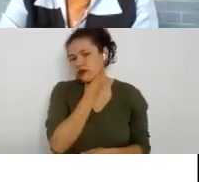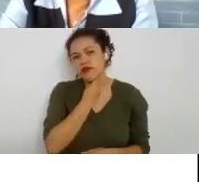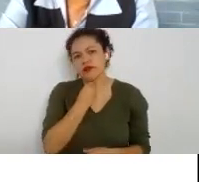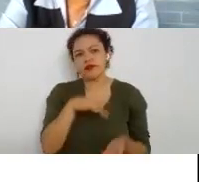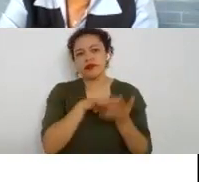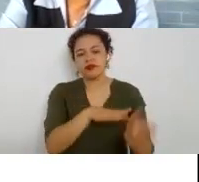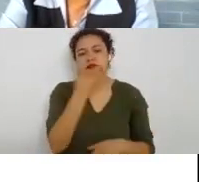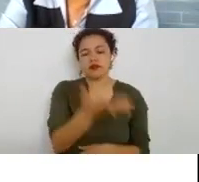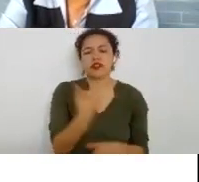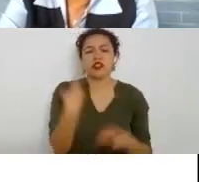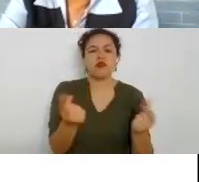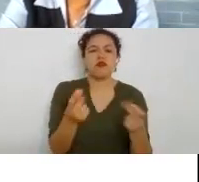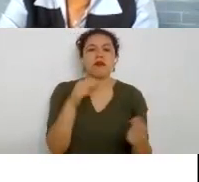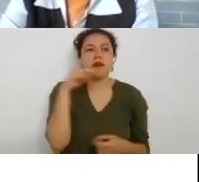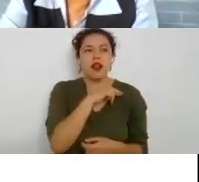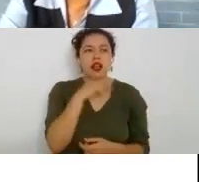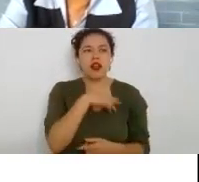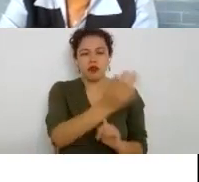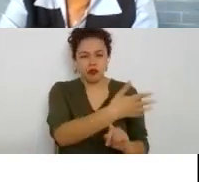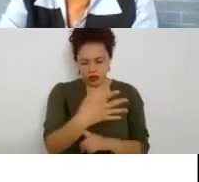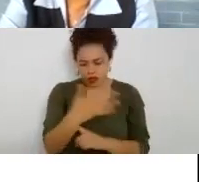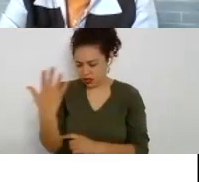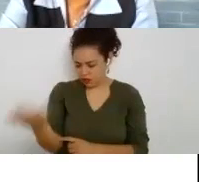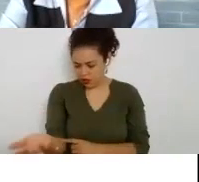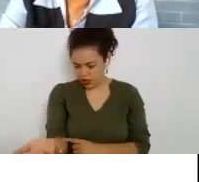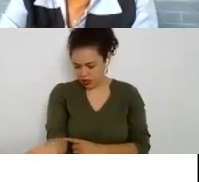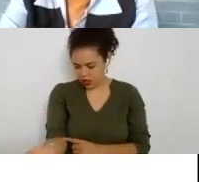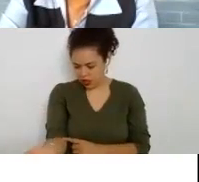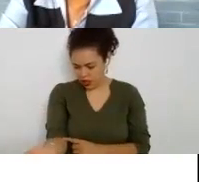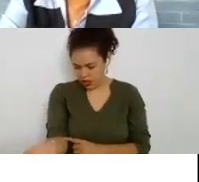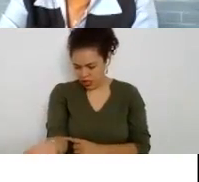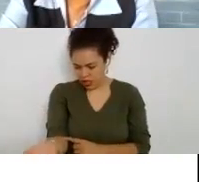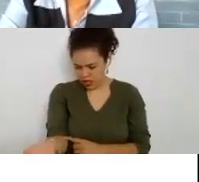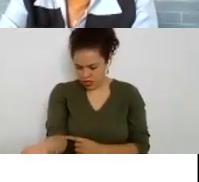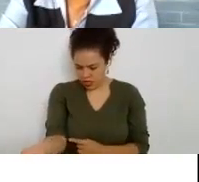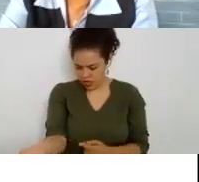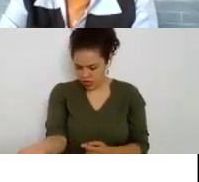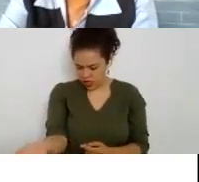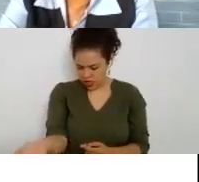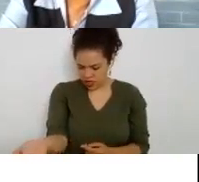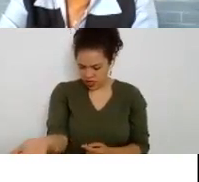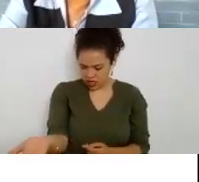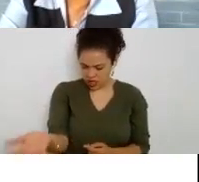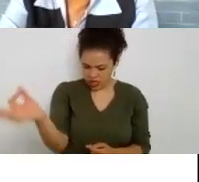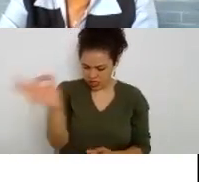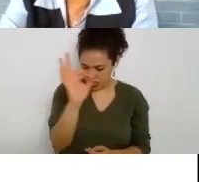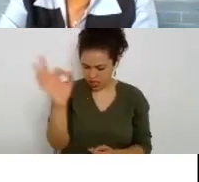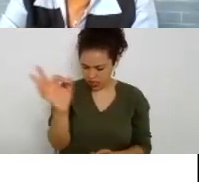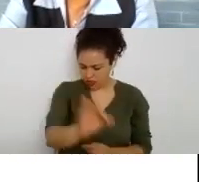cierta forma agilizar la llegada de la ambulancia. Okay. O en su defecto, solicitar que